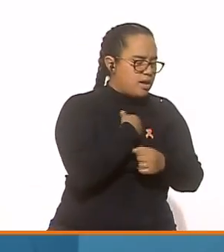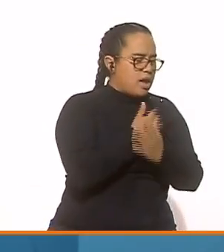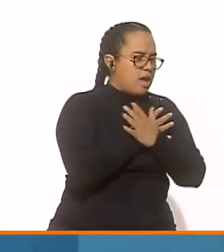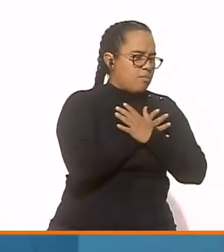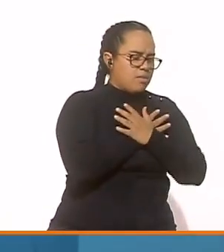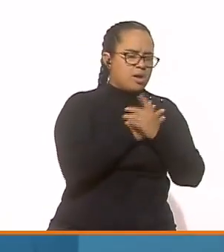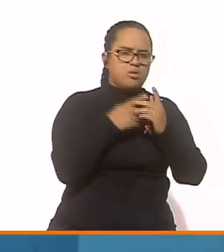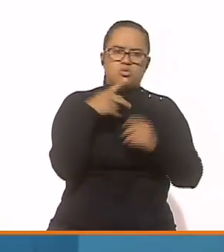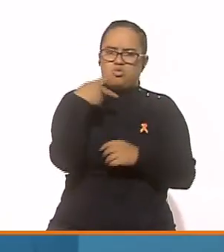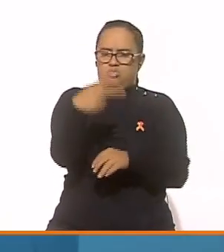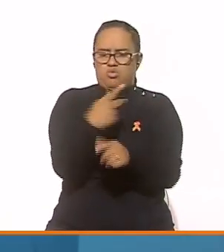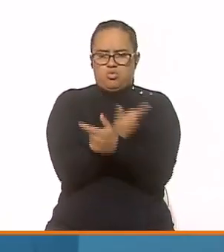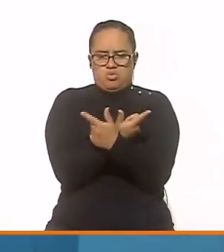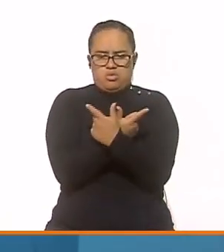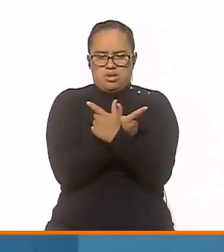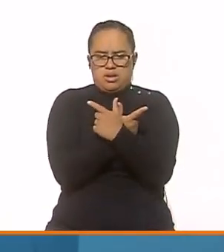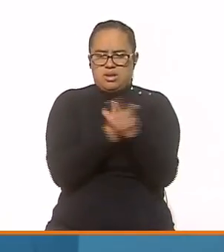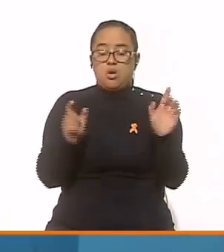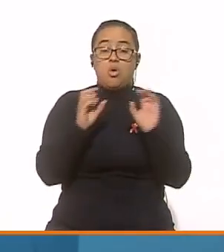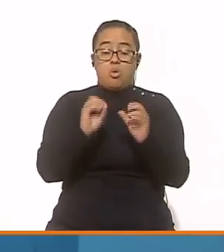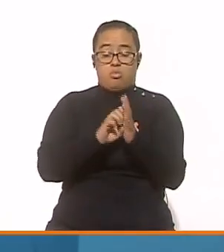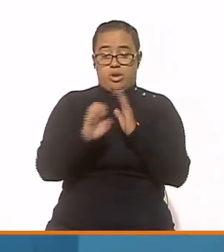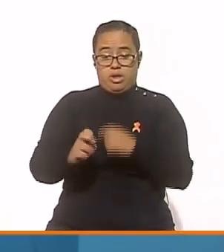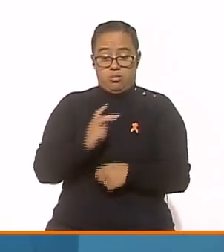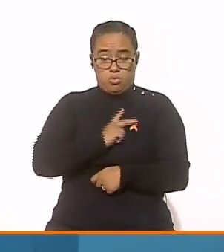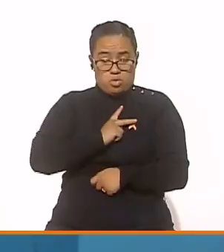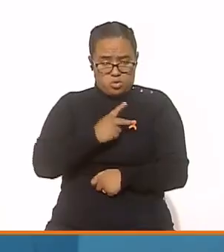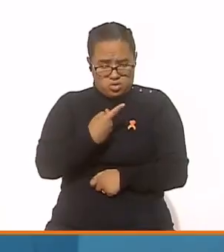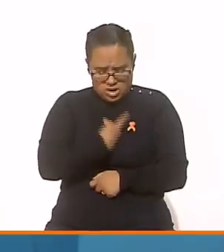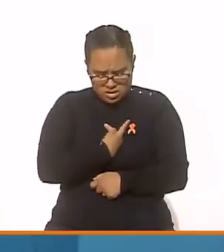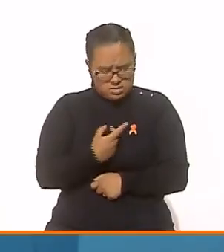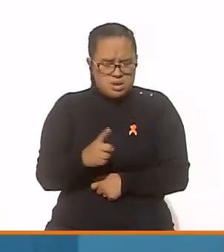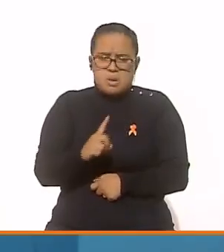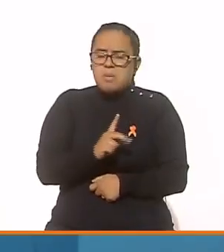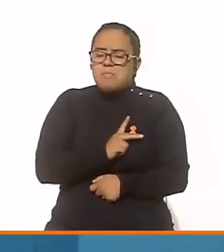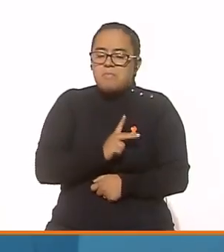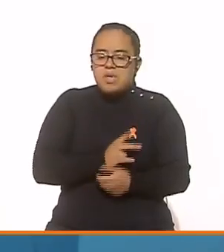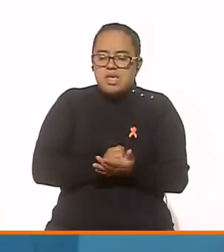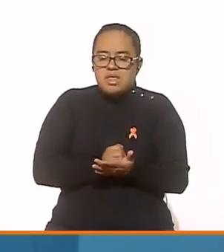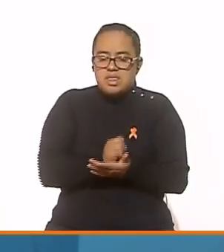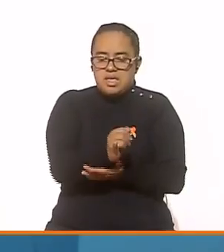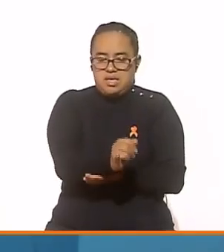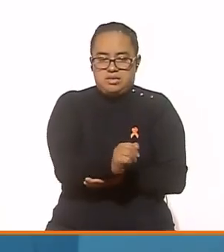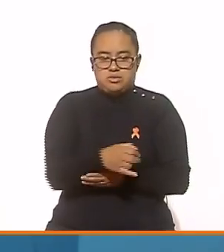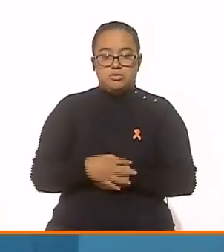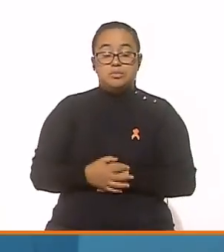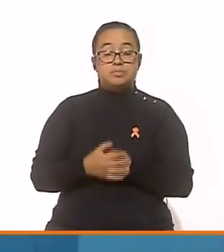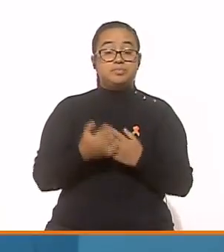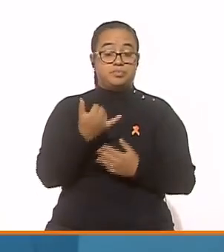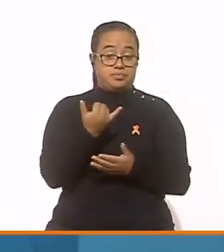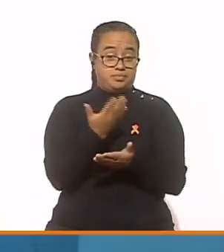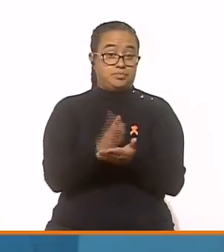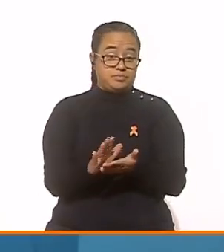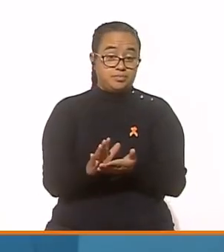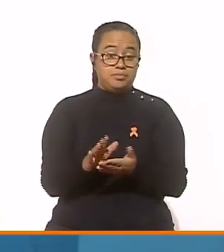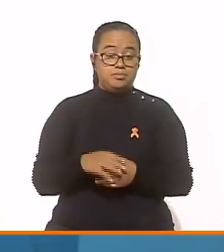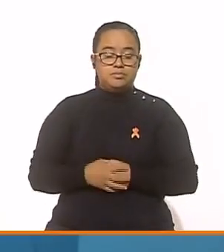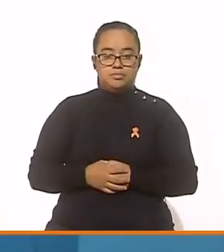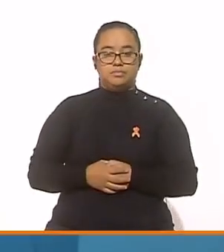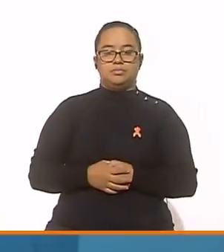es correcto, si es que eres una persona trans. Entonces, esto es lo que podríamos decir. Además, en un contexto